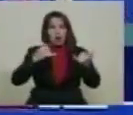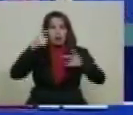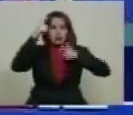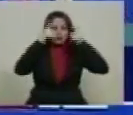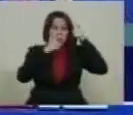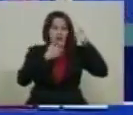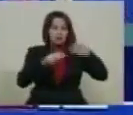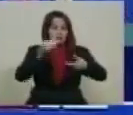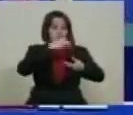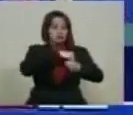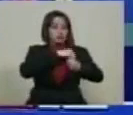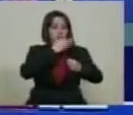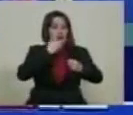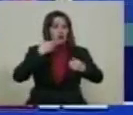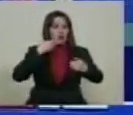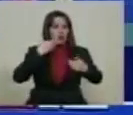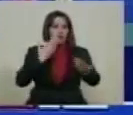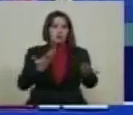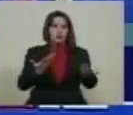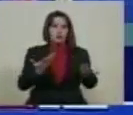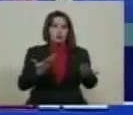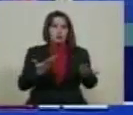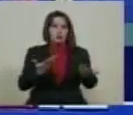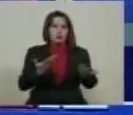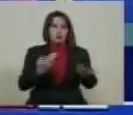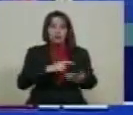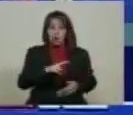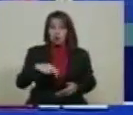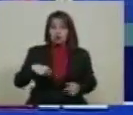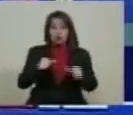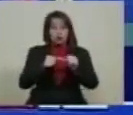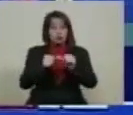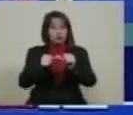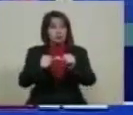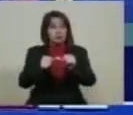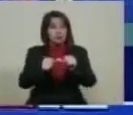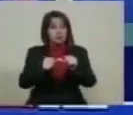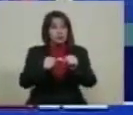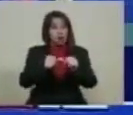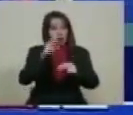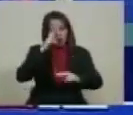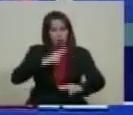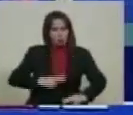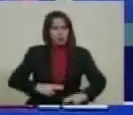con su prepotencia. Y nosotros estamos aquí con nuestra humildad.